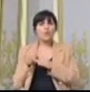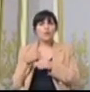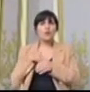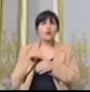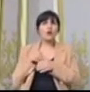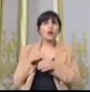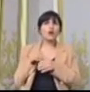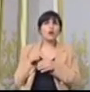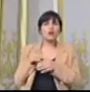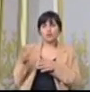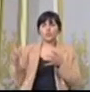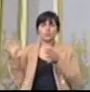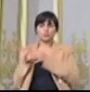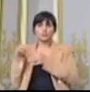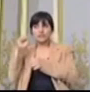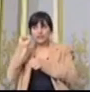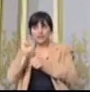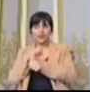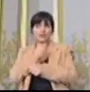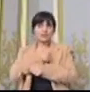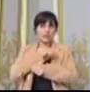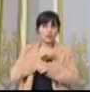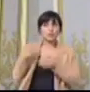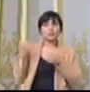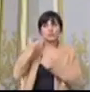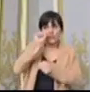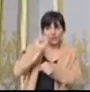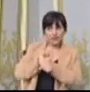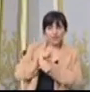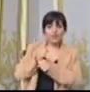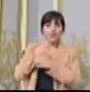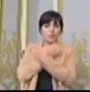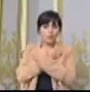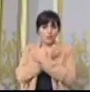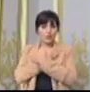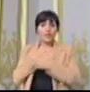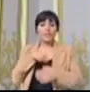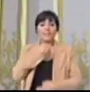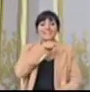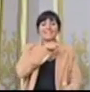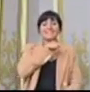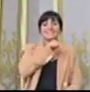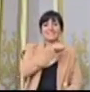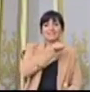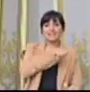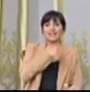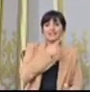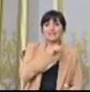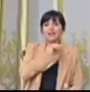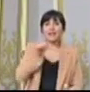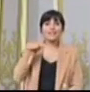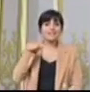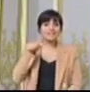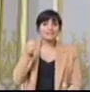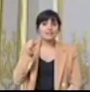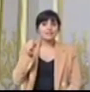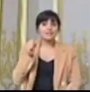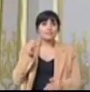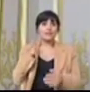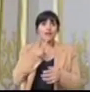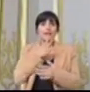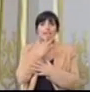y la Secretaría de Educación, del 6 de septiembre al 17 de diciembre, tuvimos 521